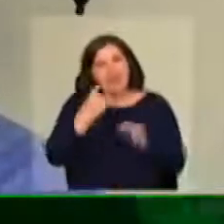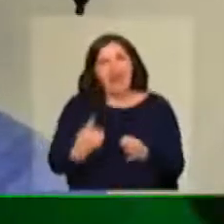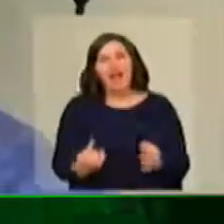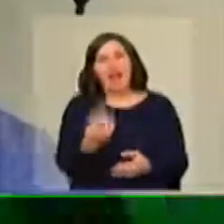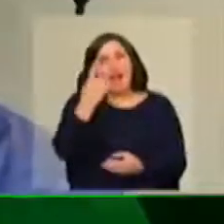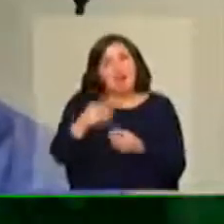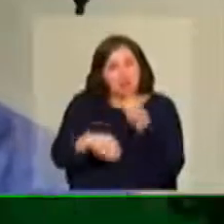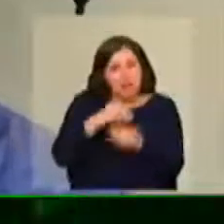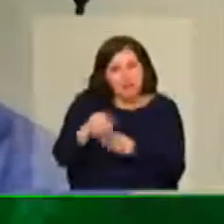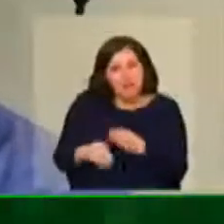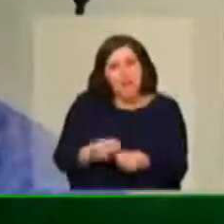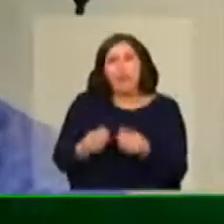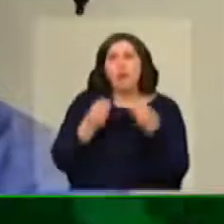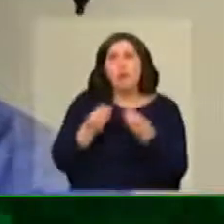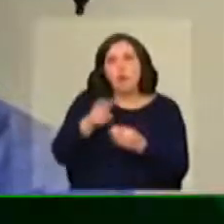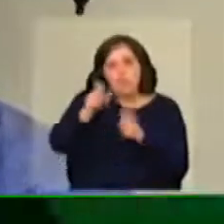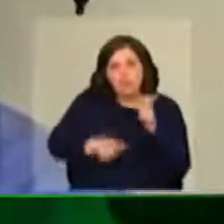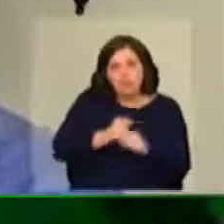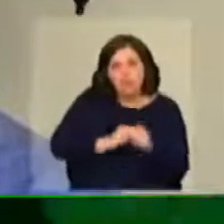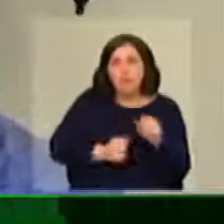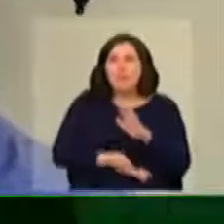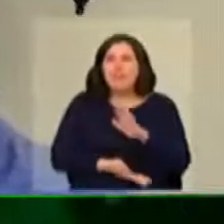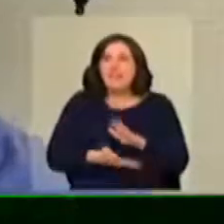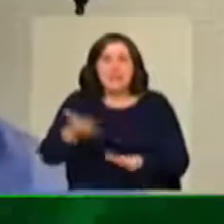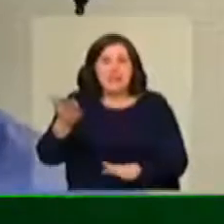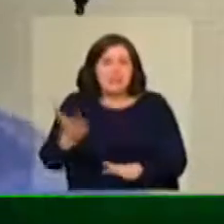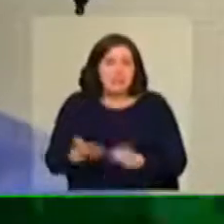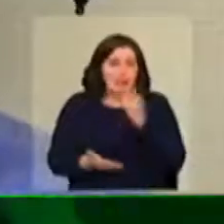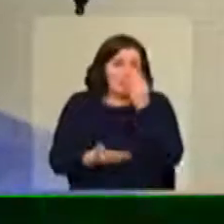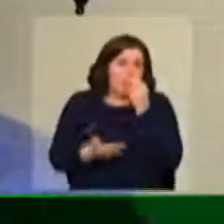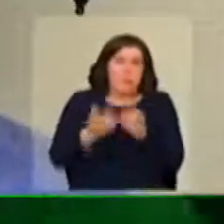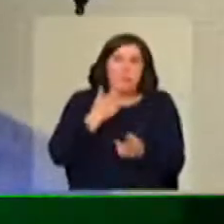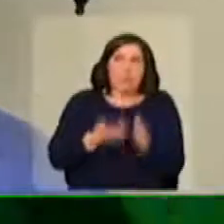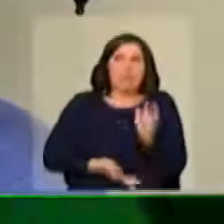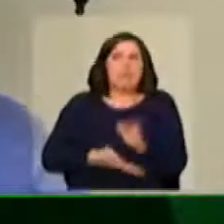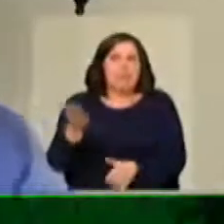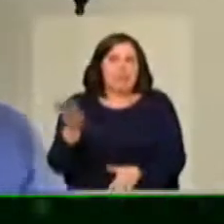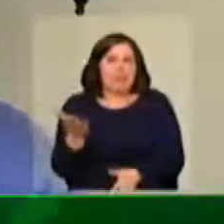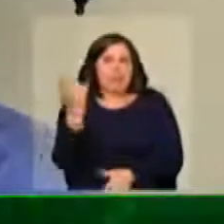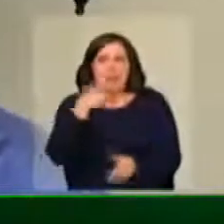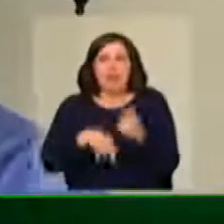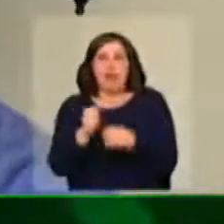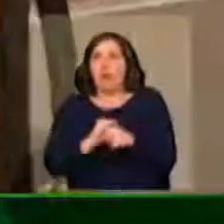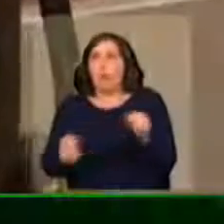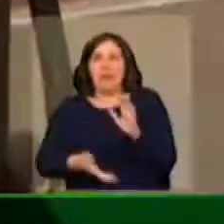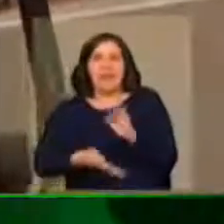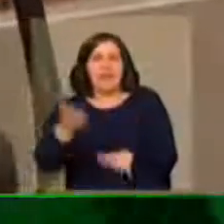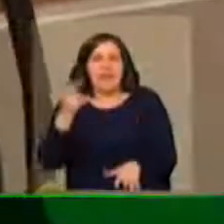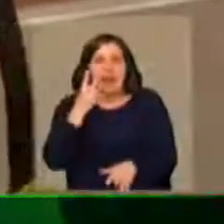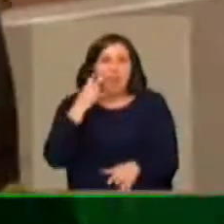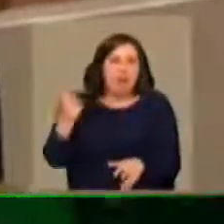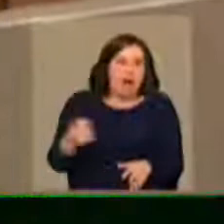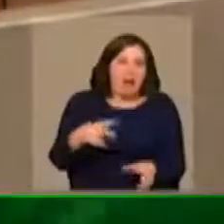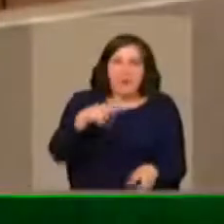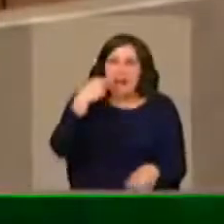familiares en qué condiciones puede salir, hasta dónde puede salir, porque no puede ir a bares, a restaurantes, a cines, a teatros todavía. Si no tenemos